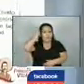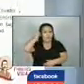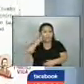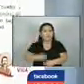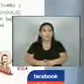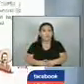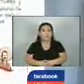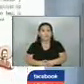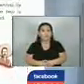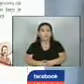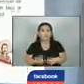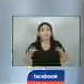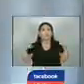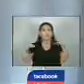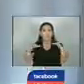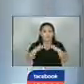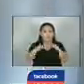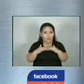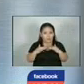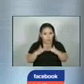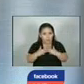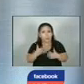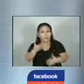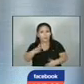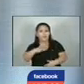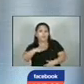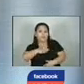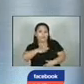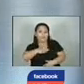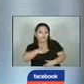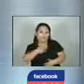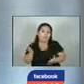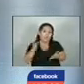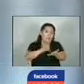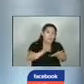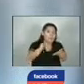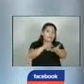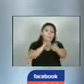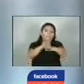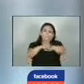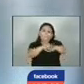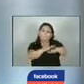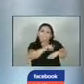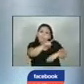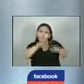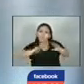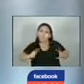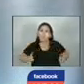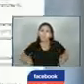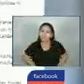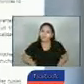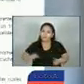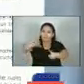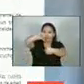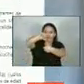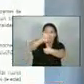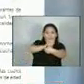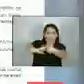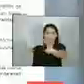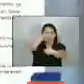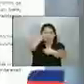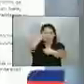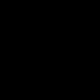migrante también los organismos han reiterado su llamado a los gobiernos de los países del triángulo Norte